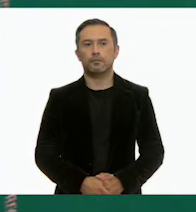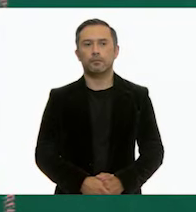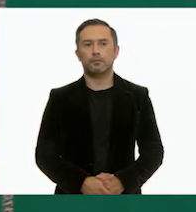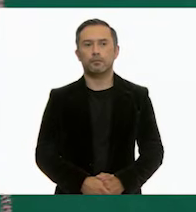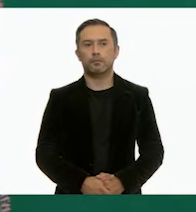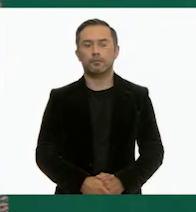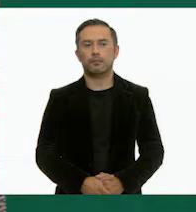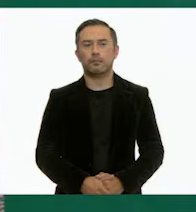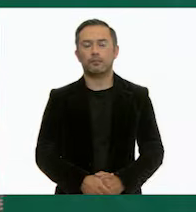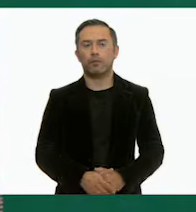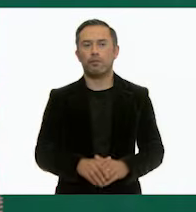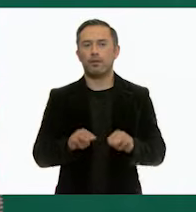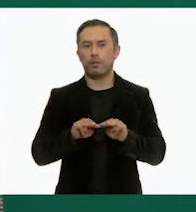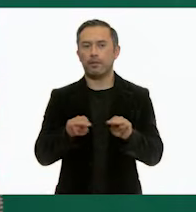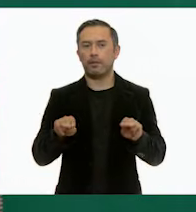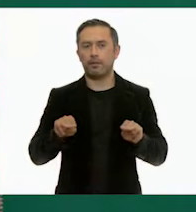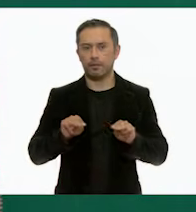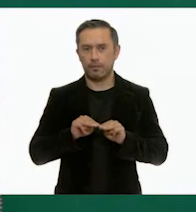Mueble